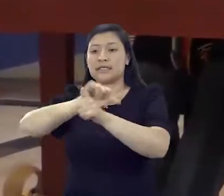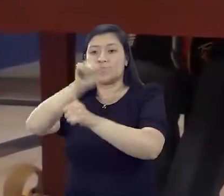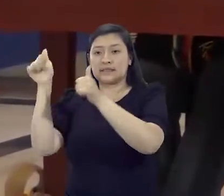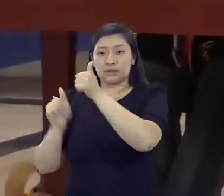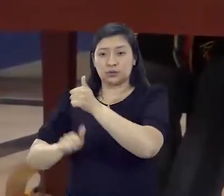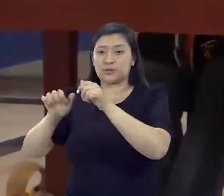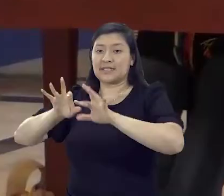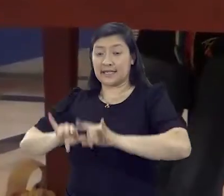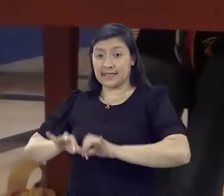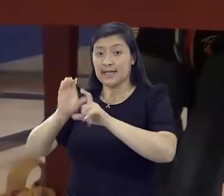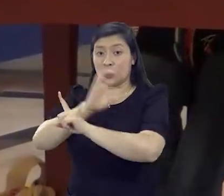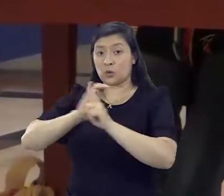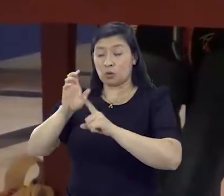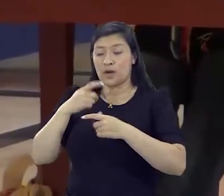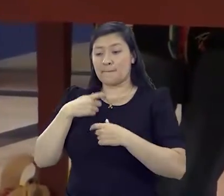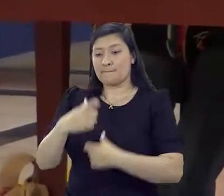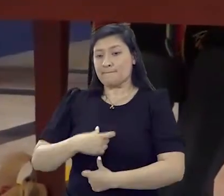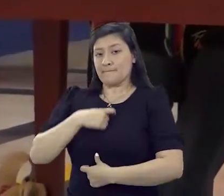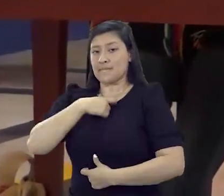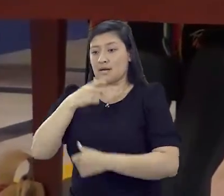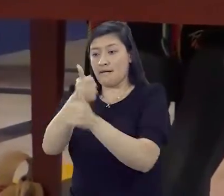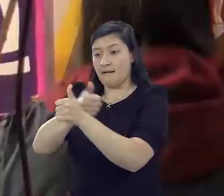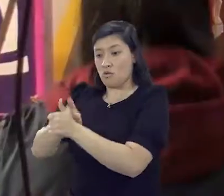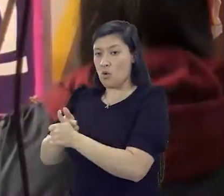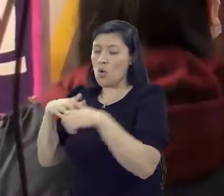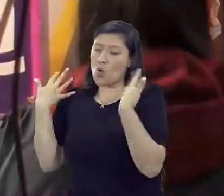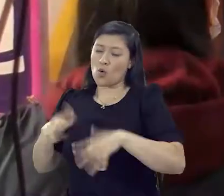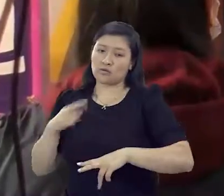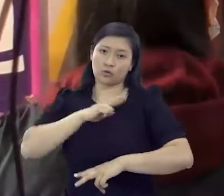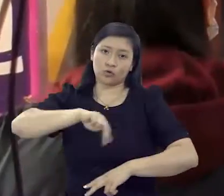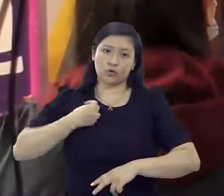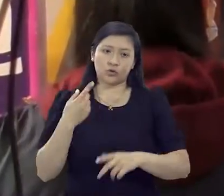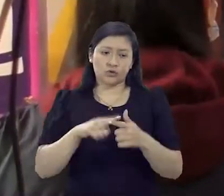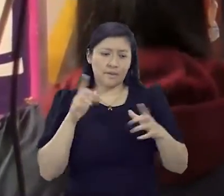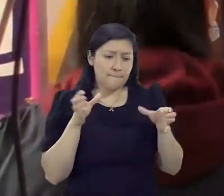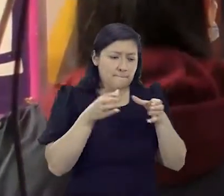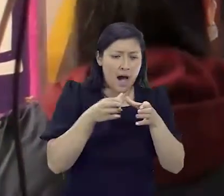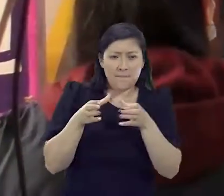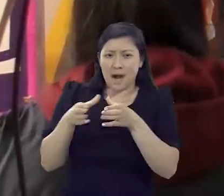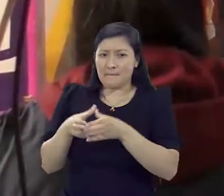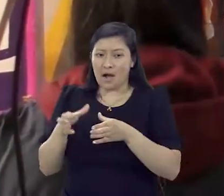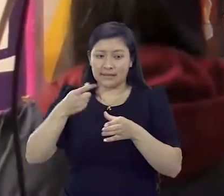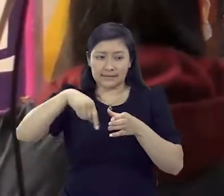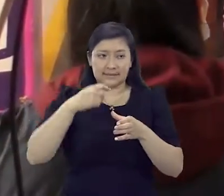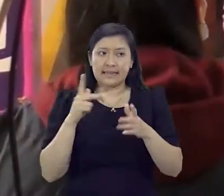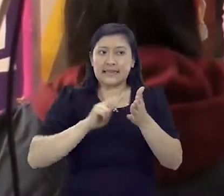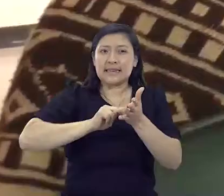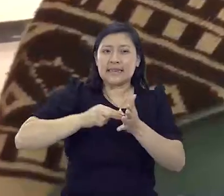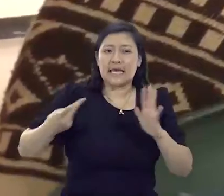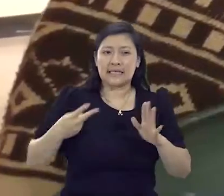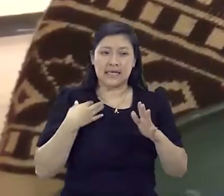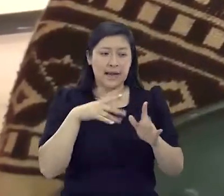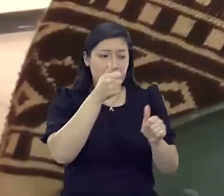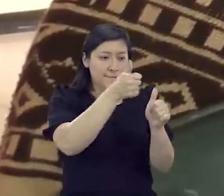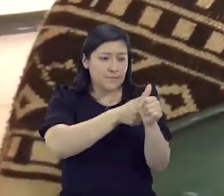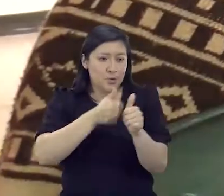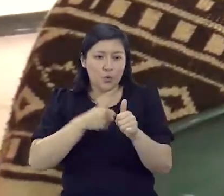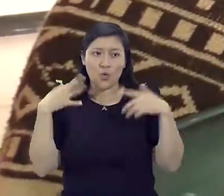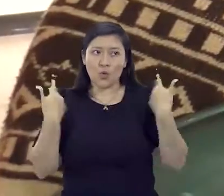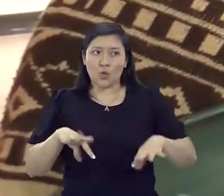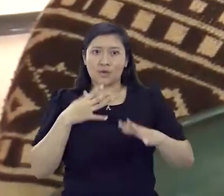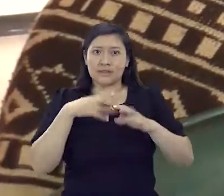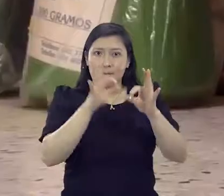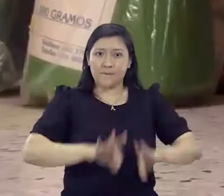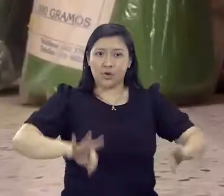subsecretaria de cultura ciudadana es una gran oportunidad estas articulaciones donde podemos mostrar está esta gran técnica esta